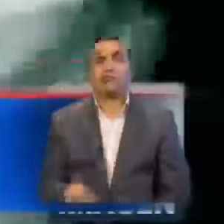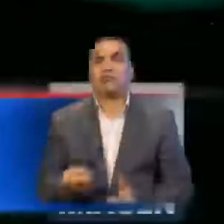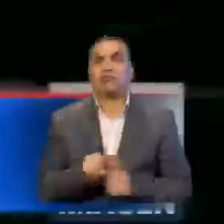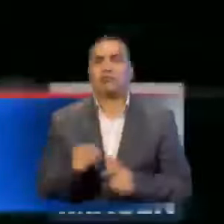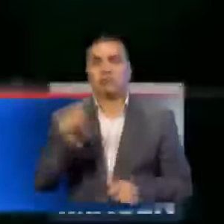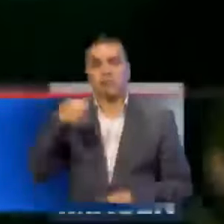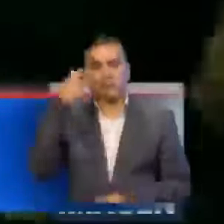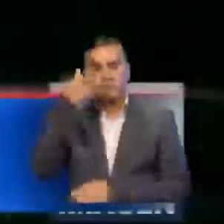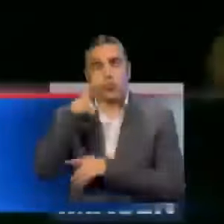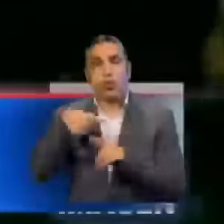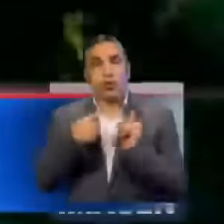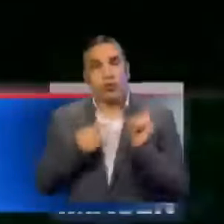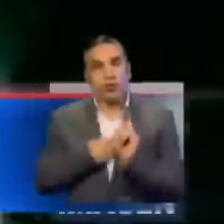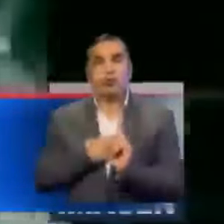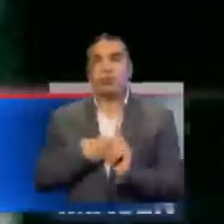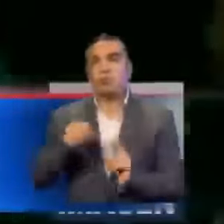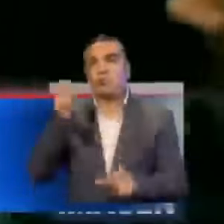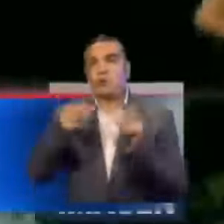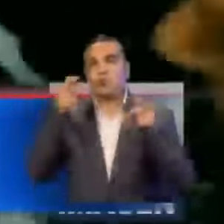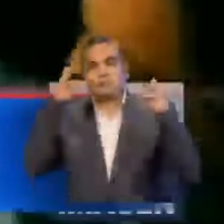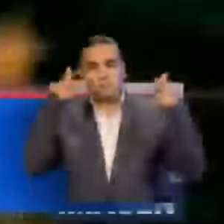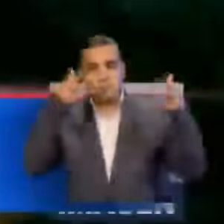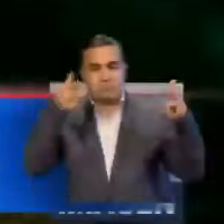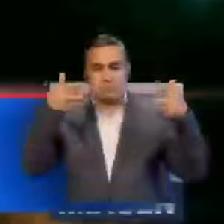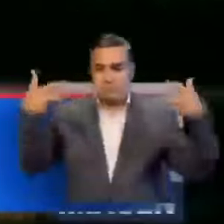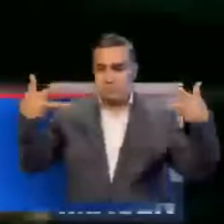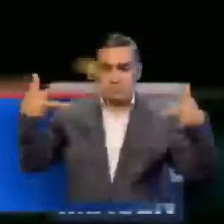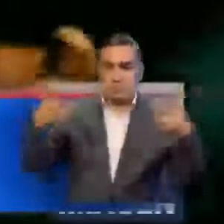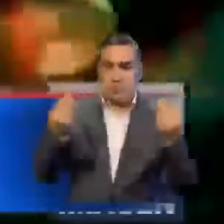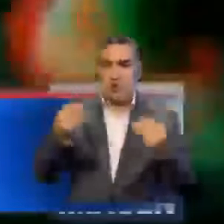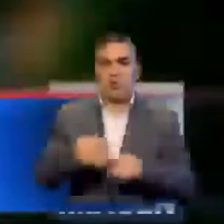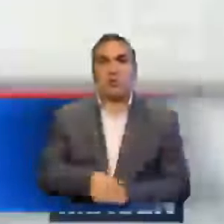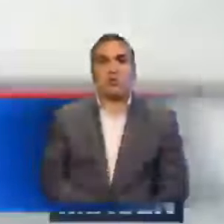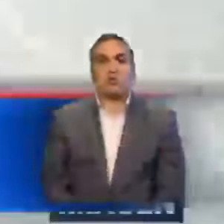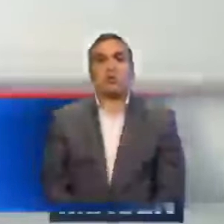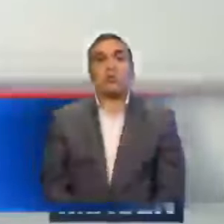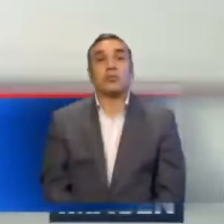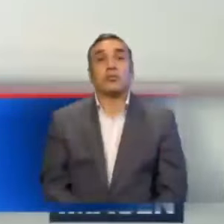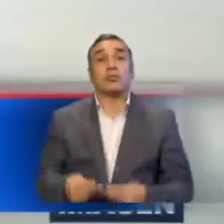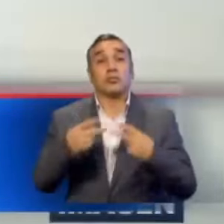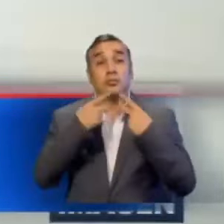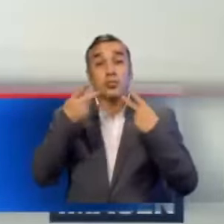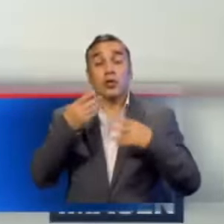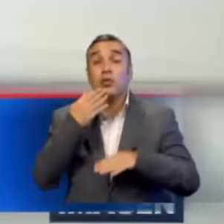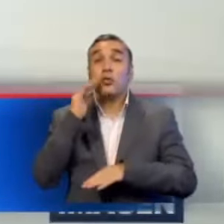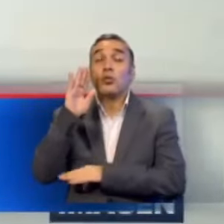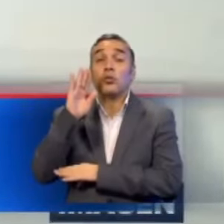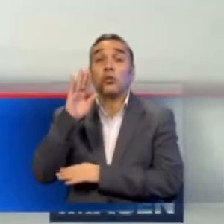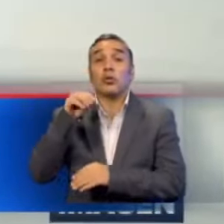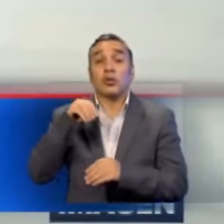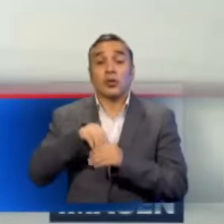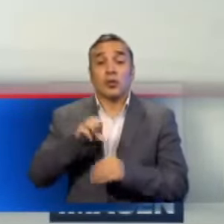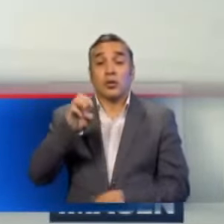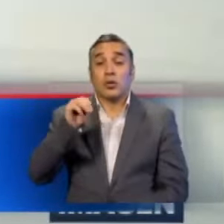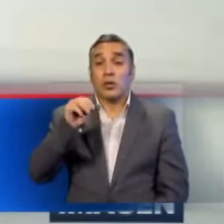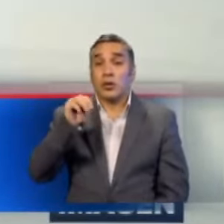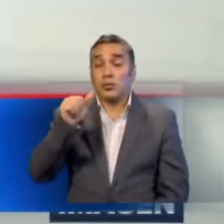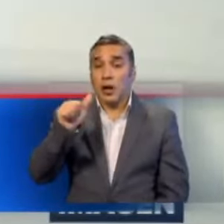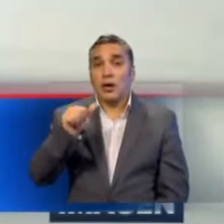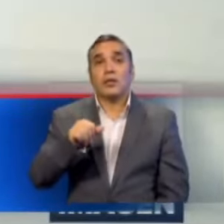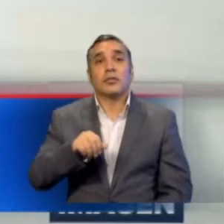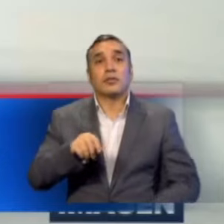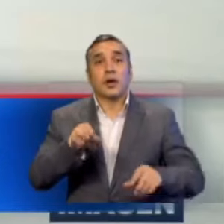las cámaras cada vez que entraba o salía del edificio del tribunal en Brooklyn. Según una declaración jurada emitida por Eric McGuire,